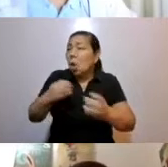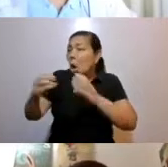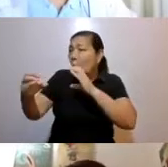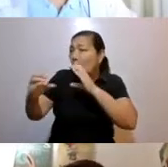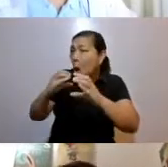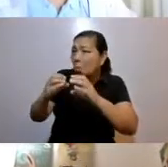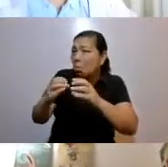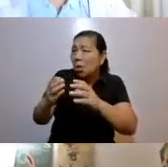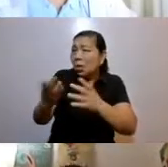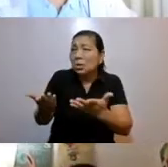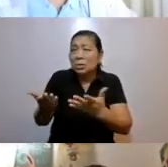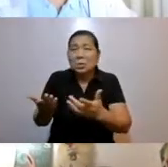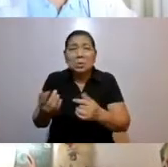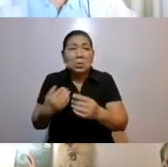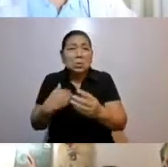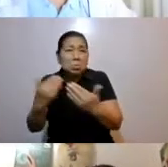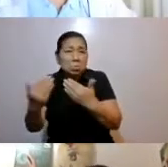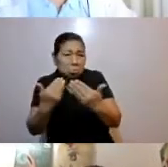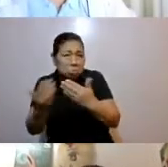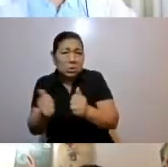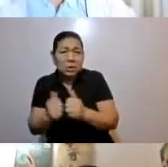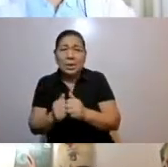una historia clínica a la cual le vamos